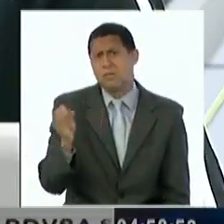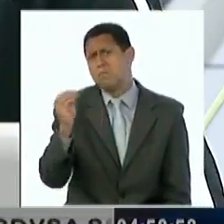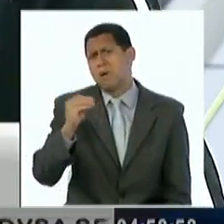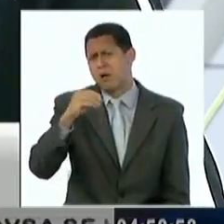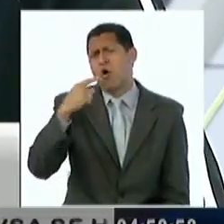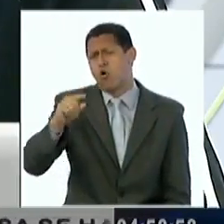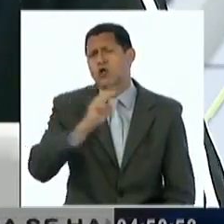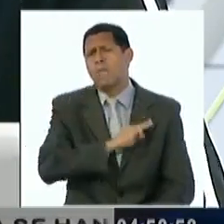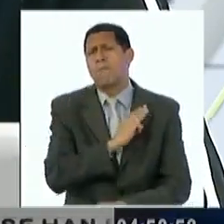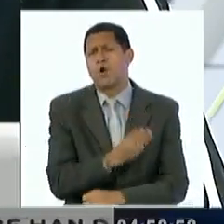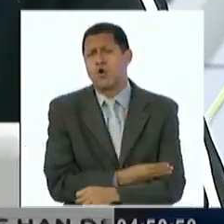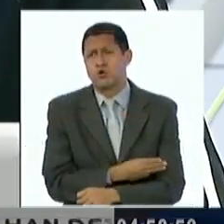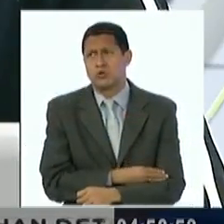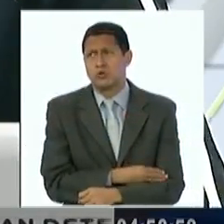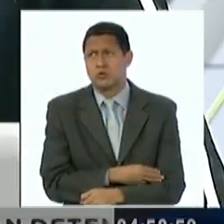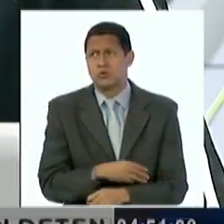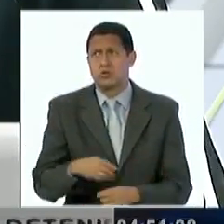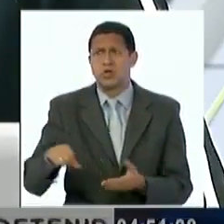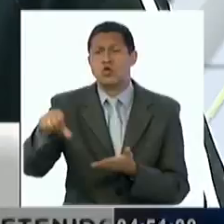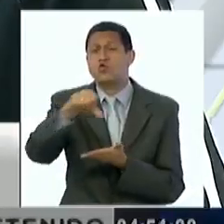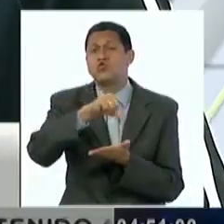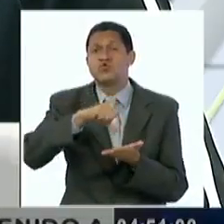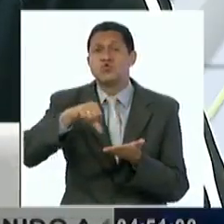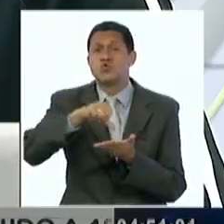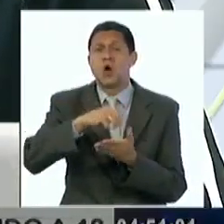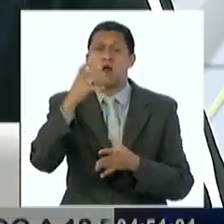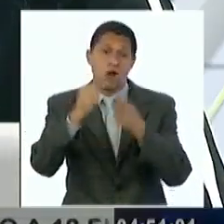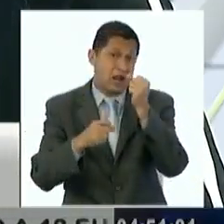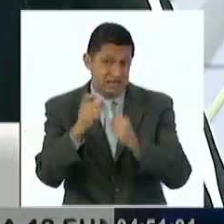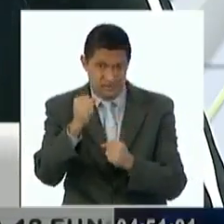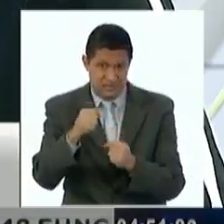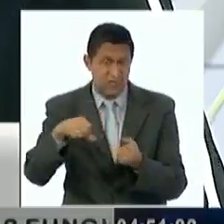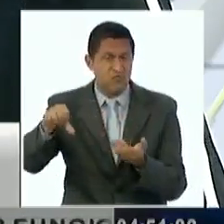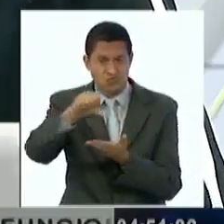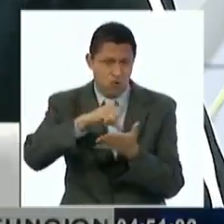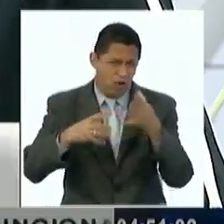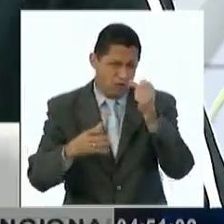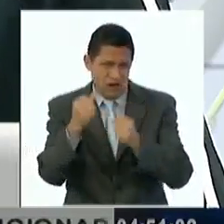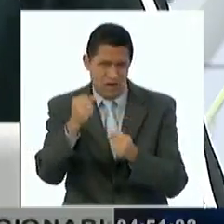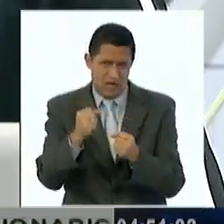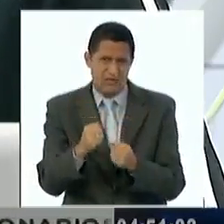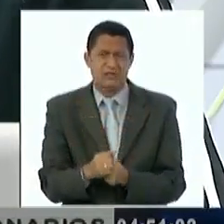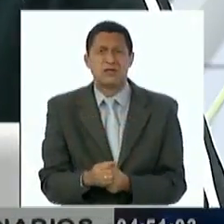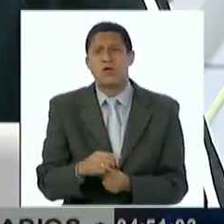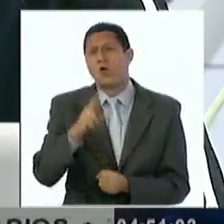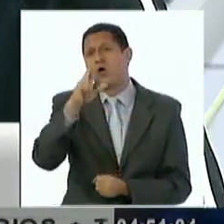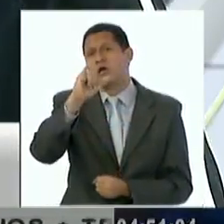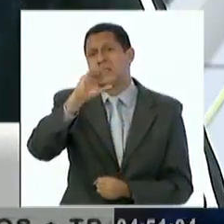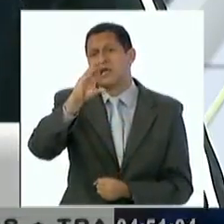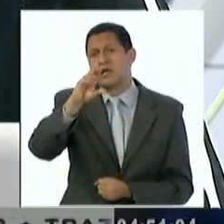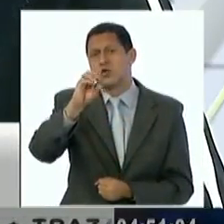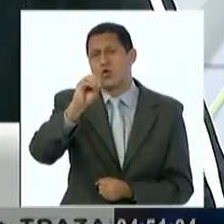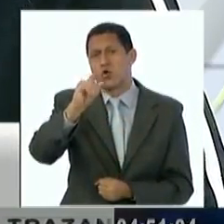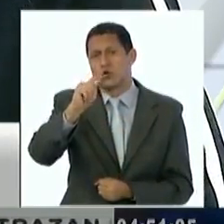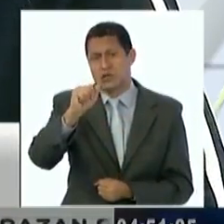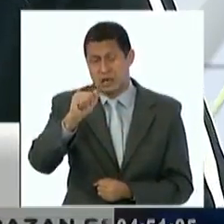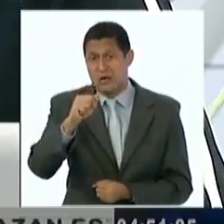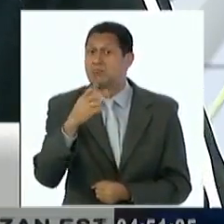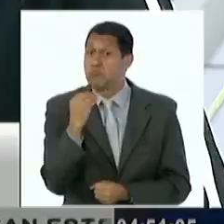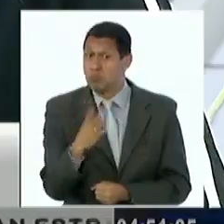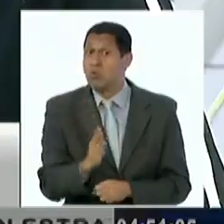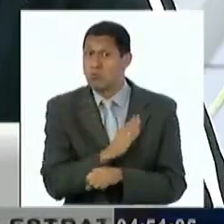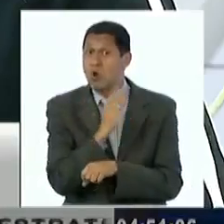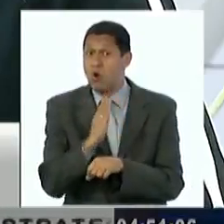ciertas proteínas como el suero de la leche no la leche como tal sino el suero o en la ricotta de una proteína de altísimo valor biológico